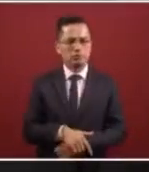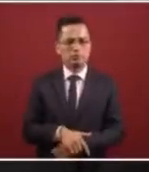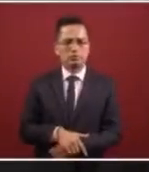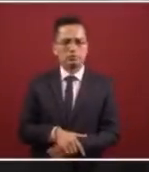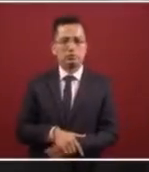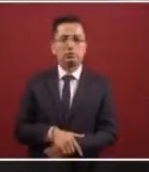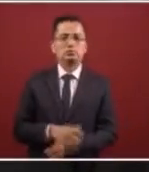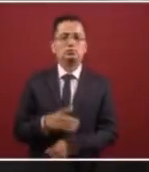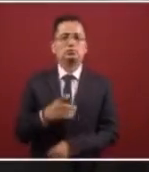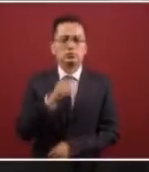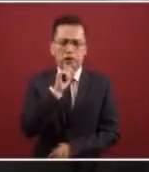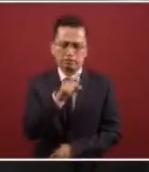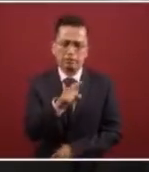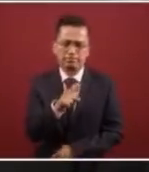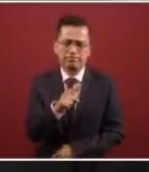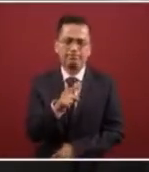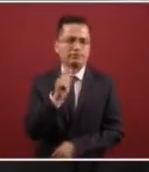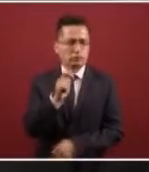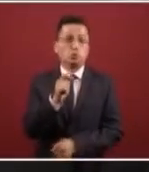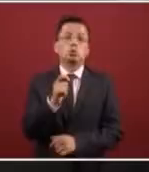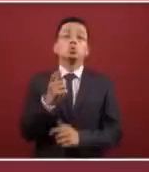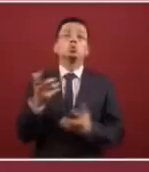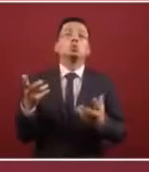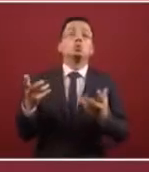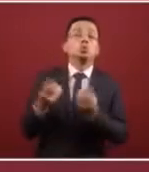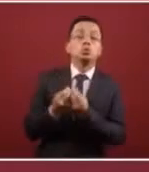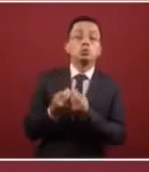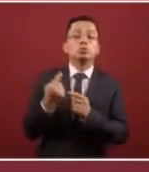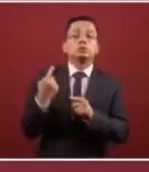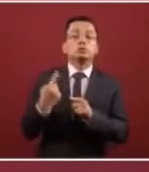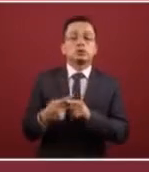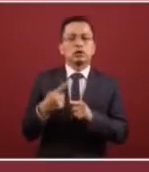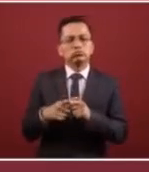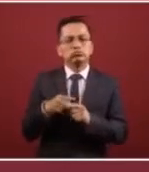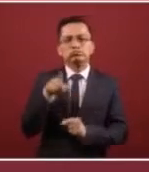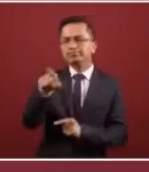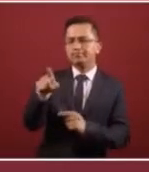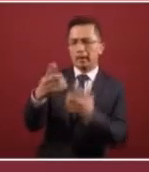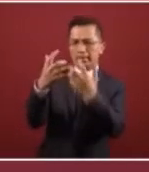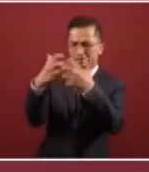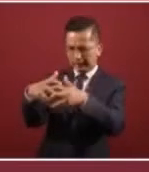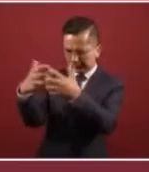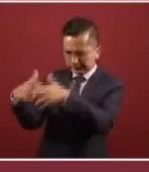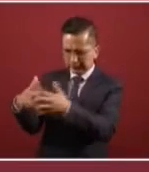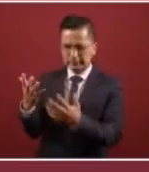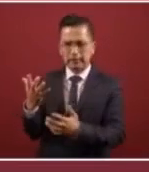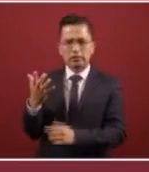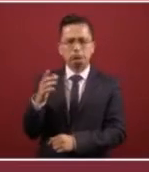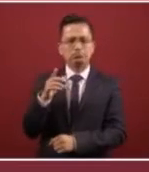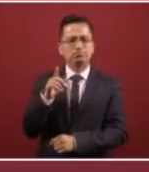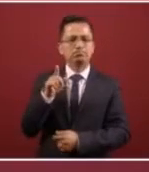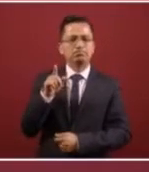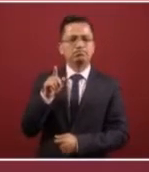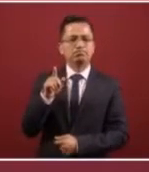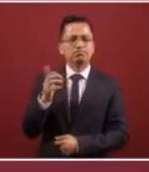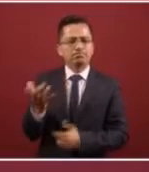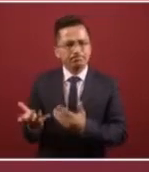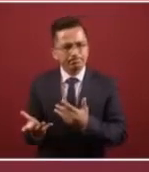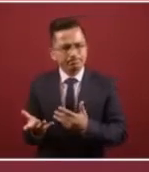siempre contando también con el patrocinio de empresas, de